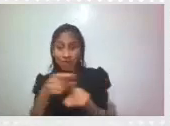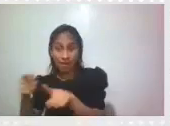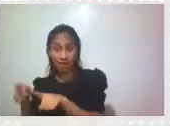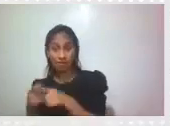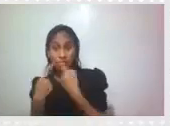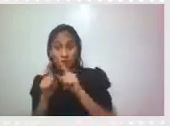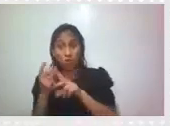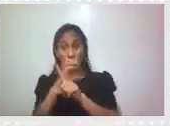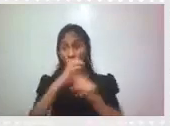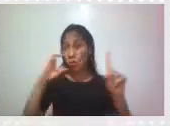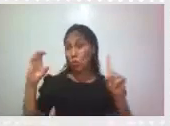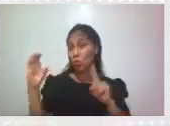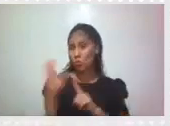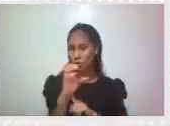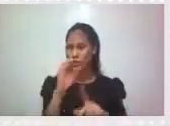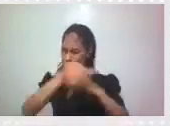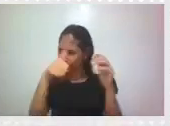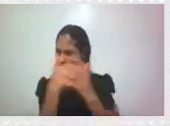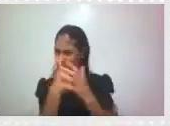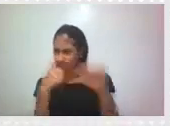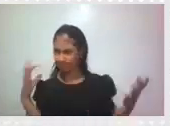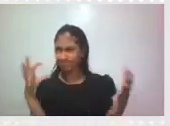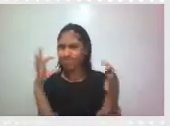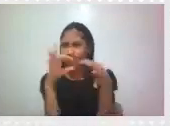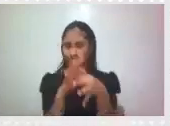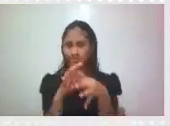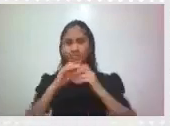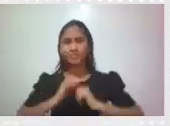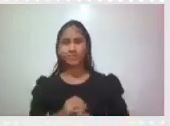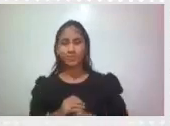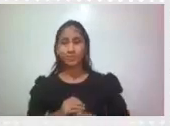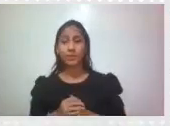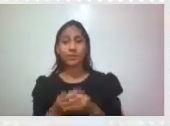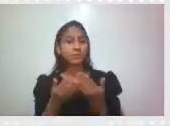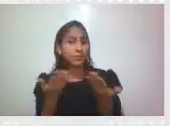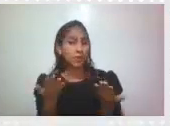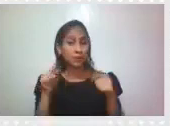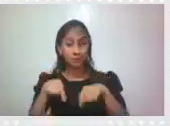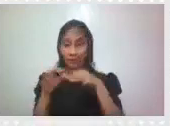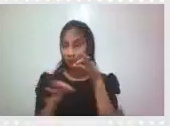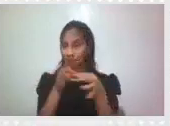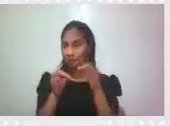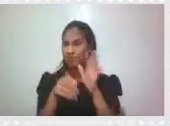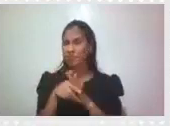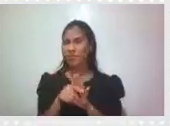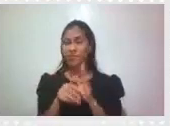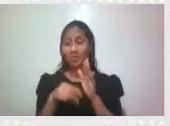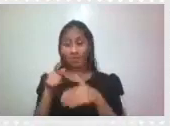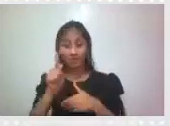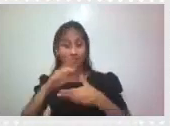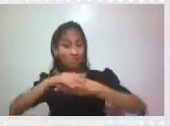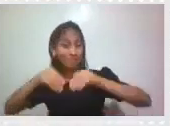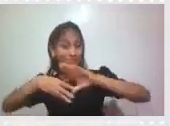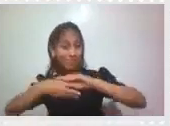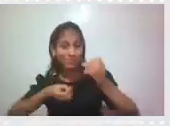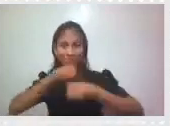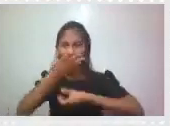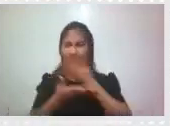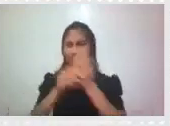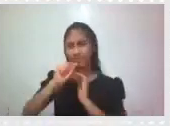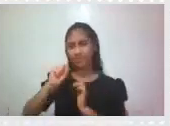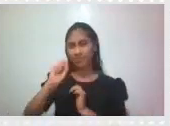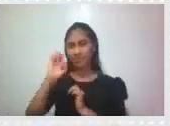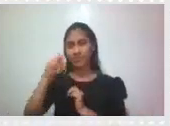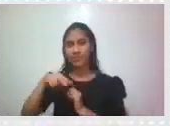¿no? Tenemos que ser interculturales. Y en ese sentido, para poner un poco de contexto, les cuento la historia. El Senace se crea